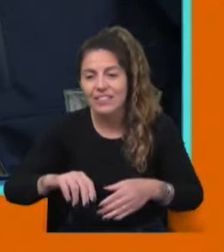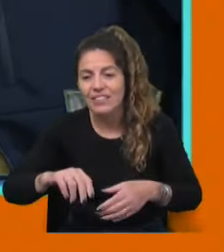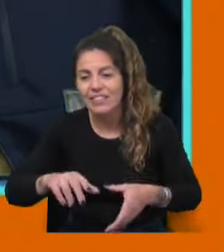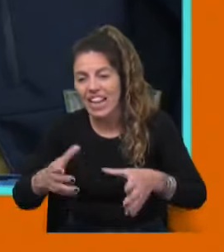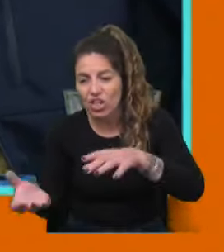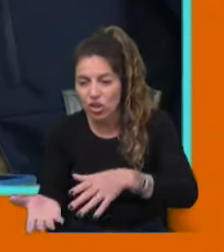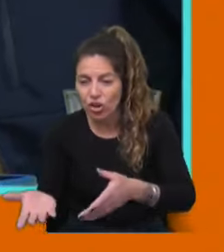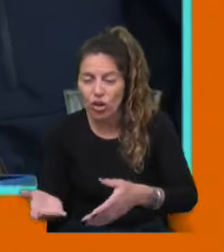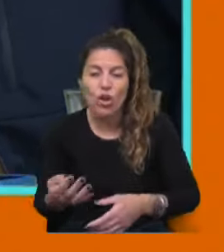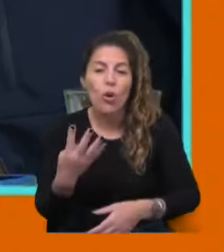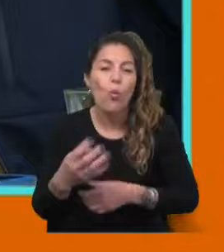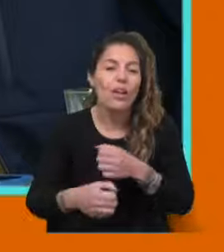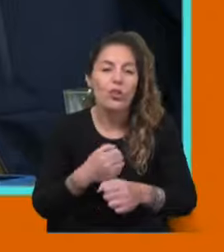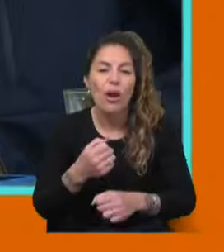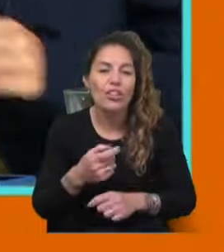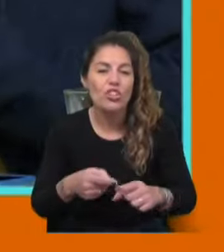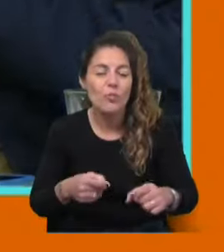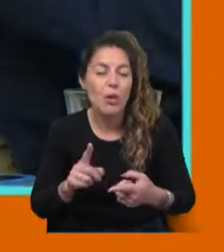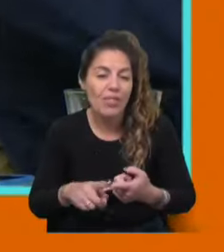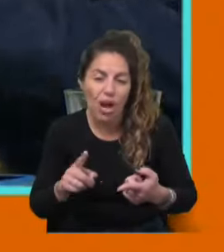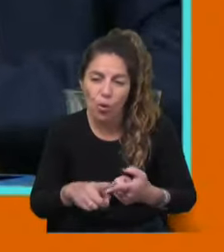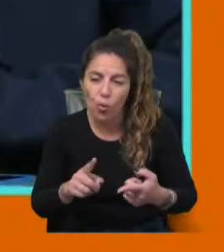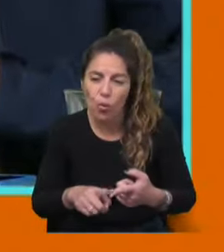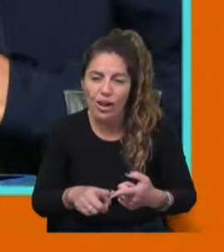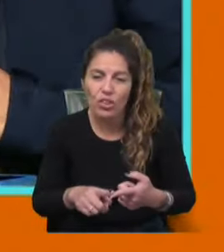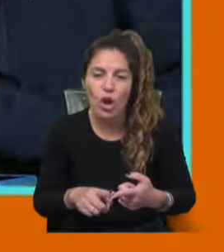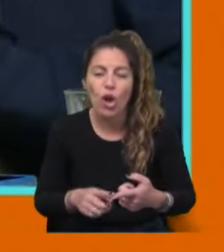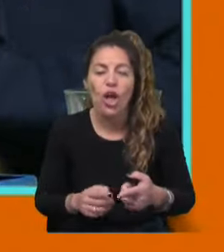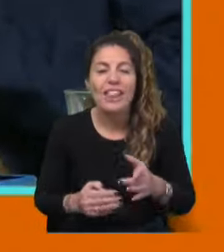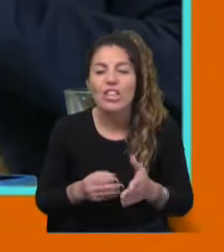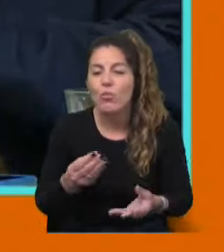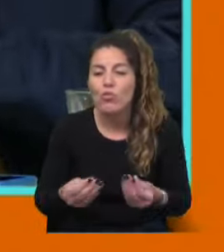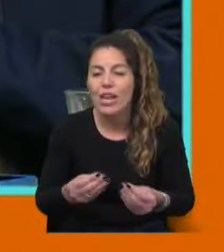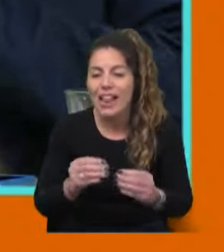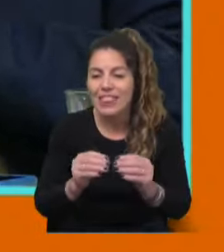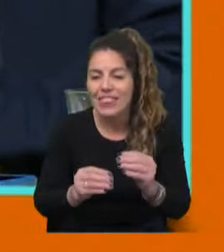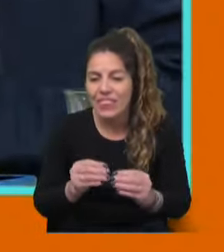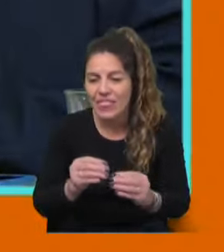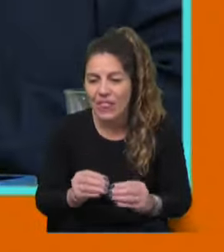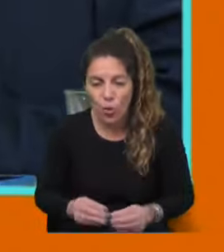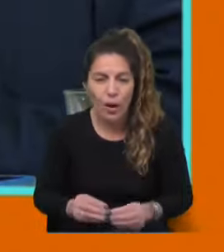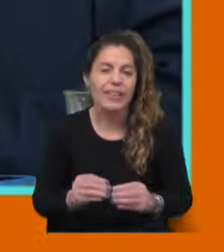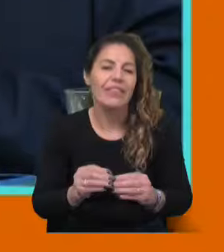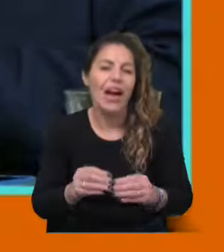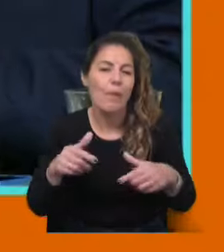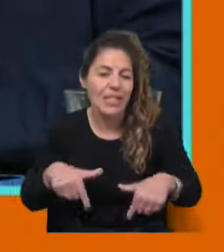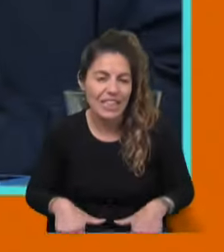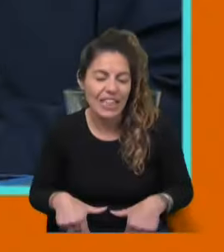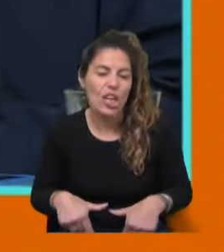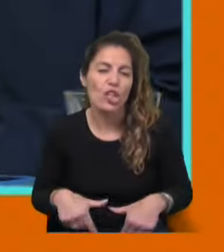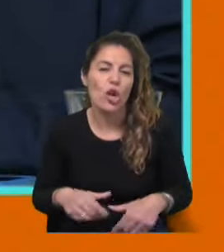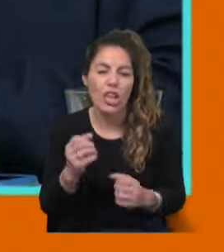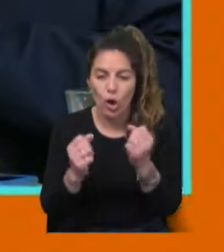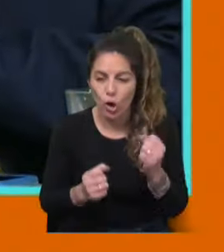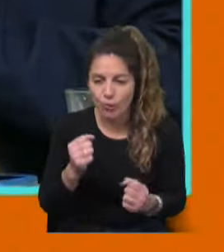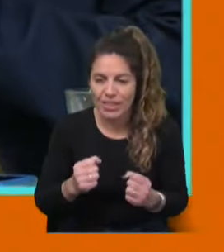agua. 4 años y medio para ponerse de acuerdo entre el Tribunal de Cuentas, el Ministerio de Economía, cruces entre Presidencia y el Ministerio de Economía, en otro